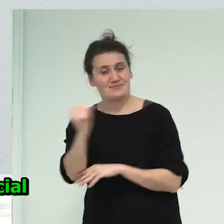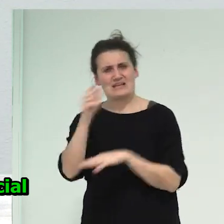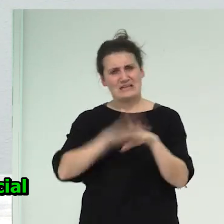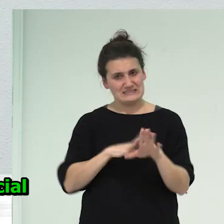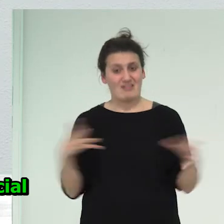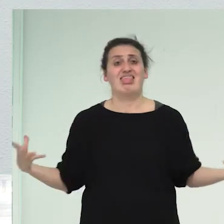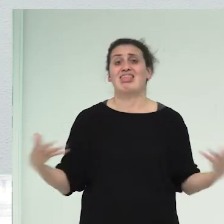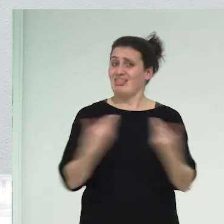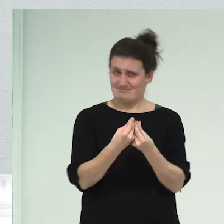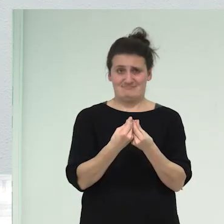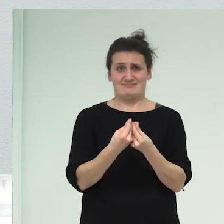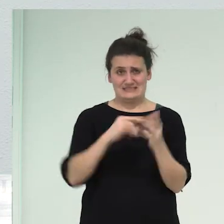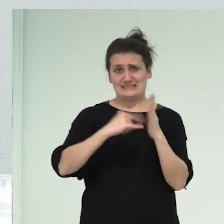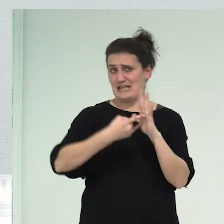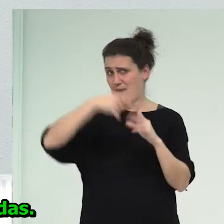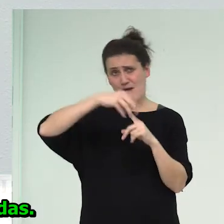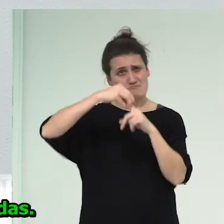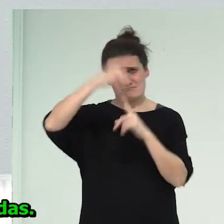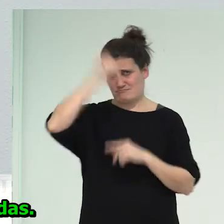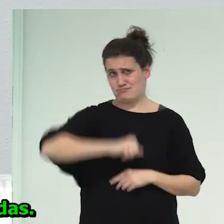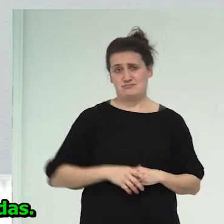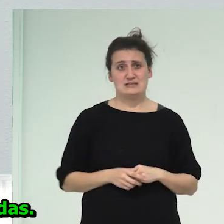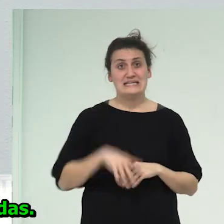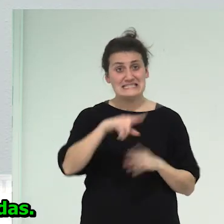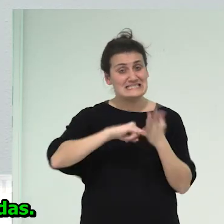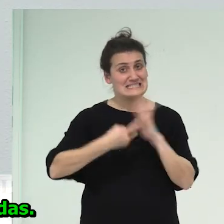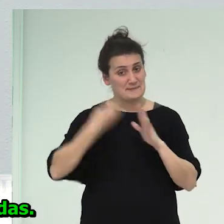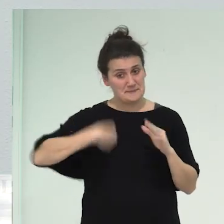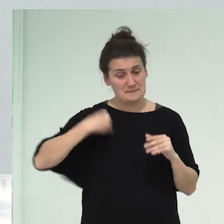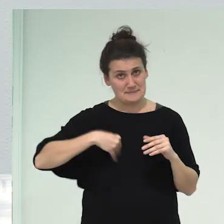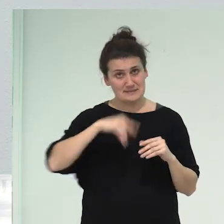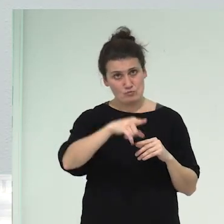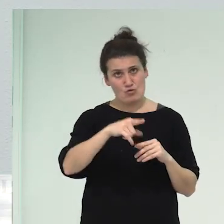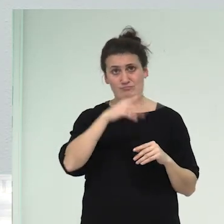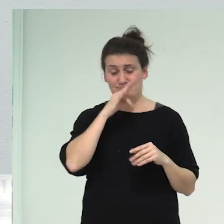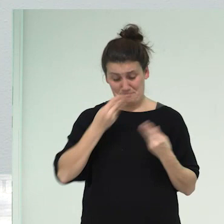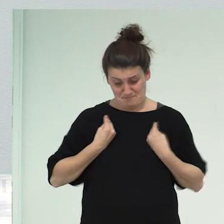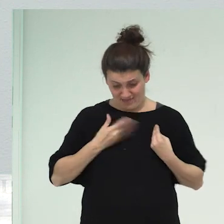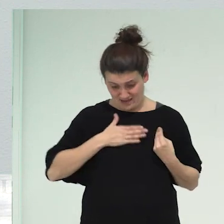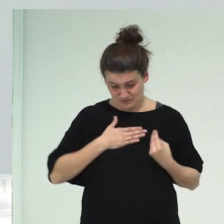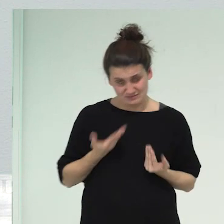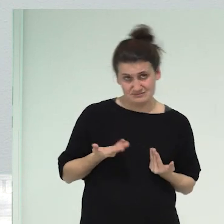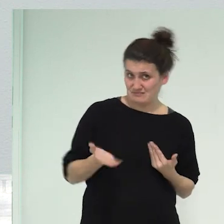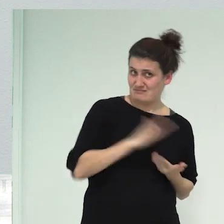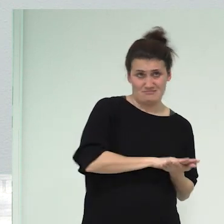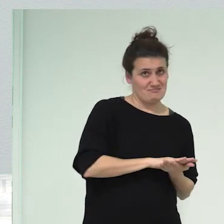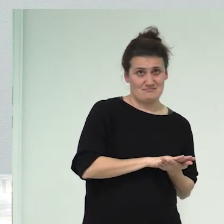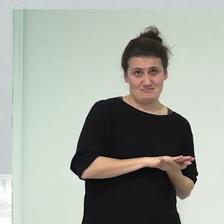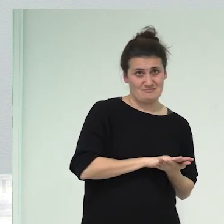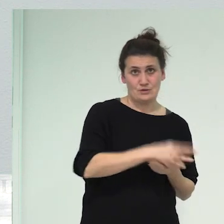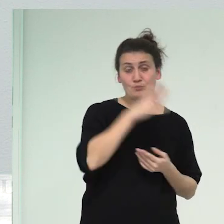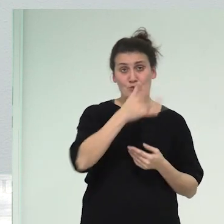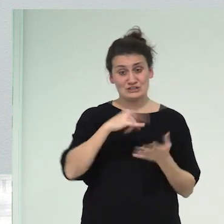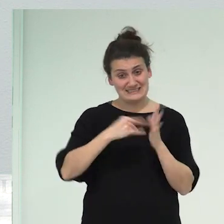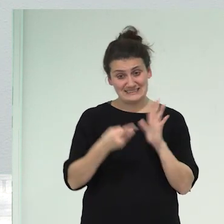al sistema patriarcal. Este sistema que depreda nuestras vidas, por eso es que no es solamente patriarcal, sino que es